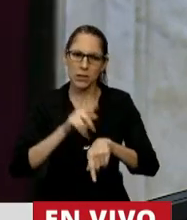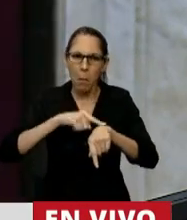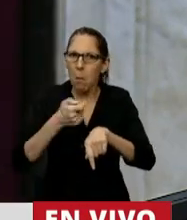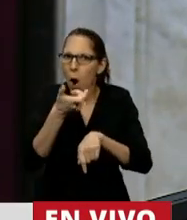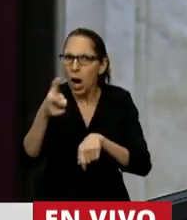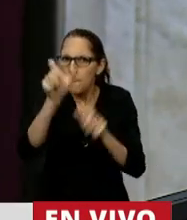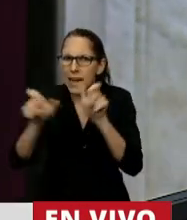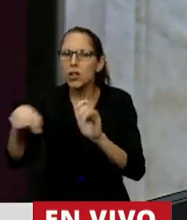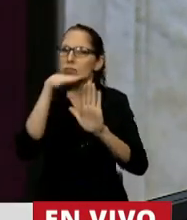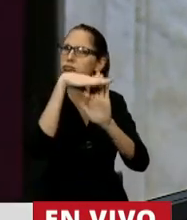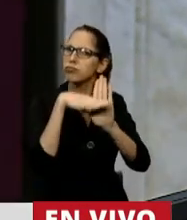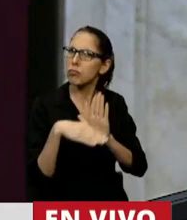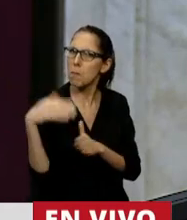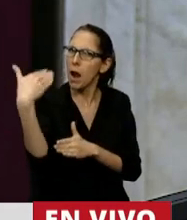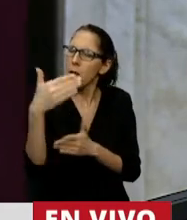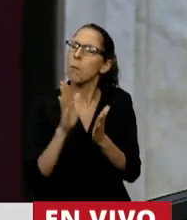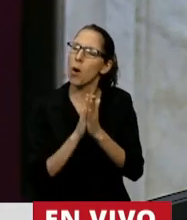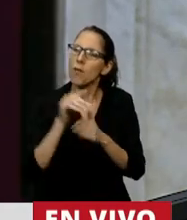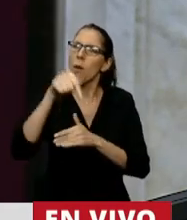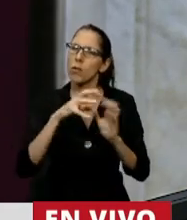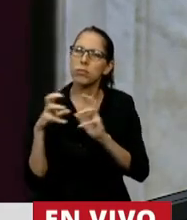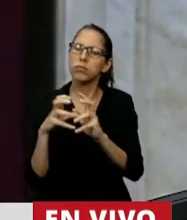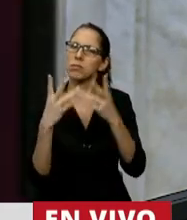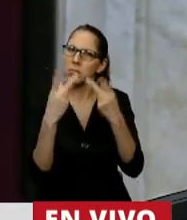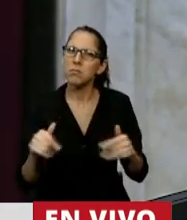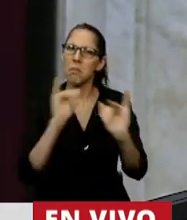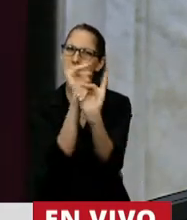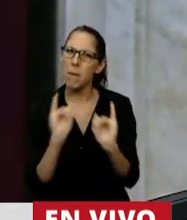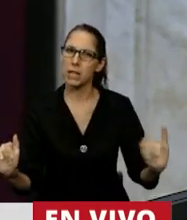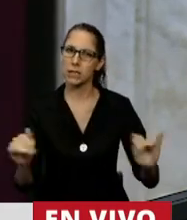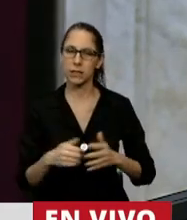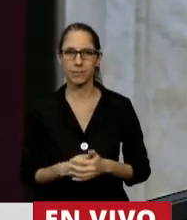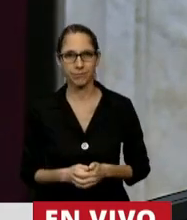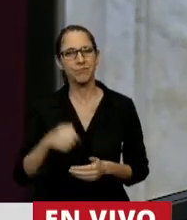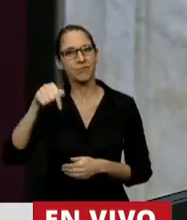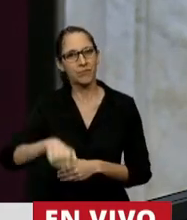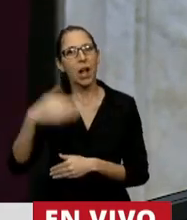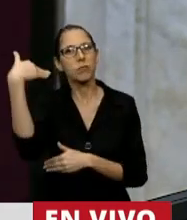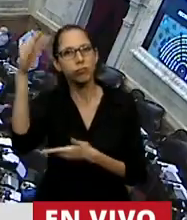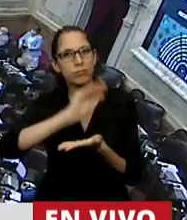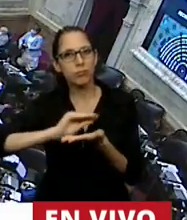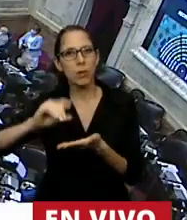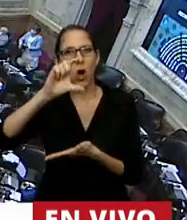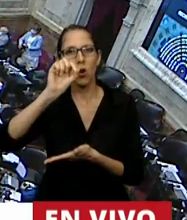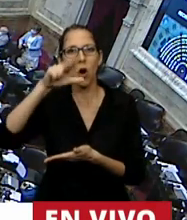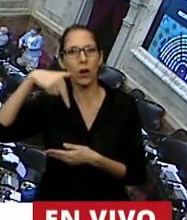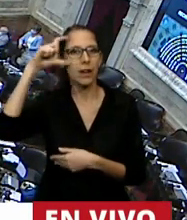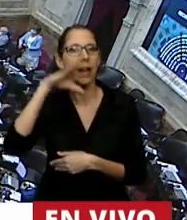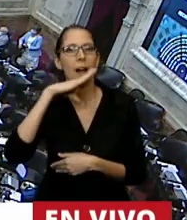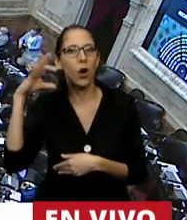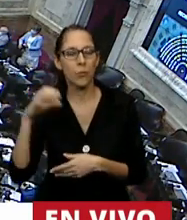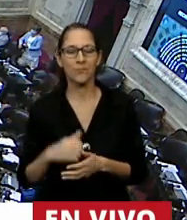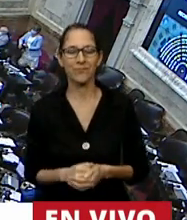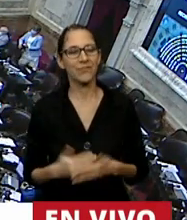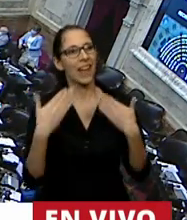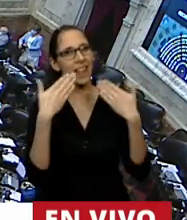oradores, podamos terminar la jornada en paz. Tiene la palabra la diputada Virginia Cornejo. Gracias,